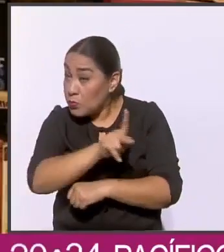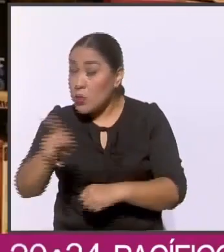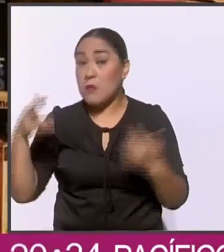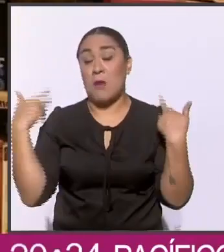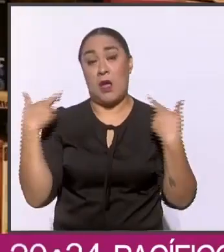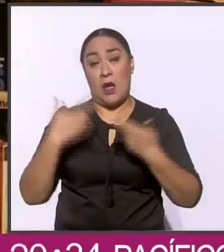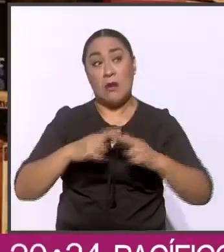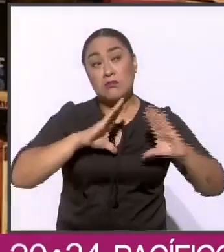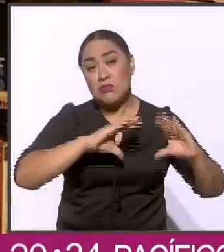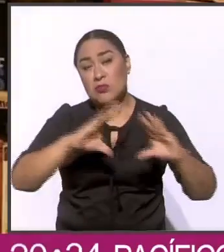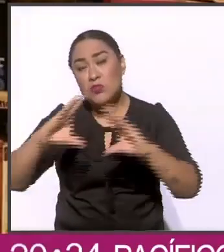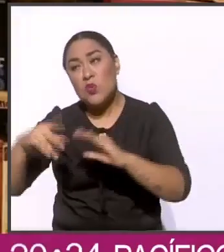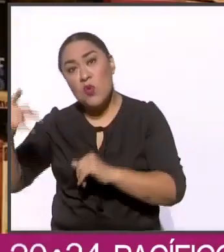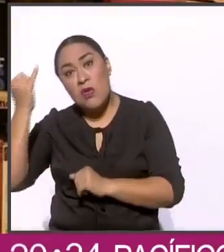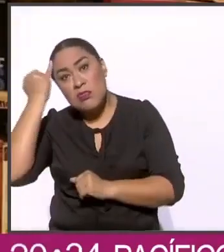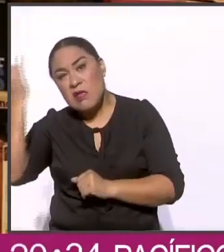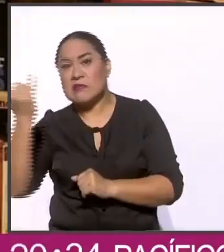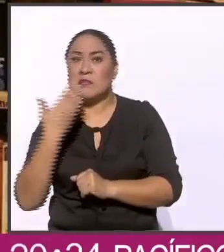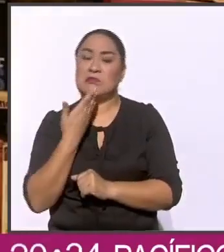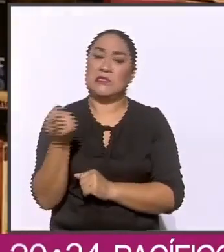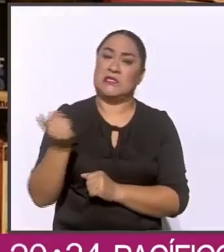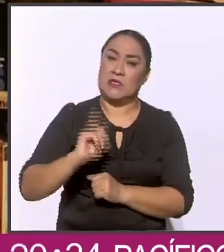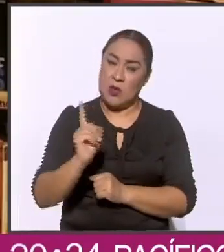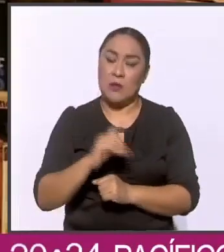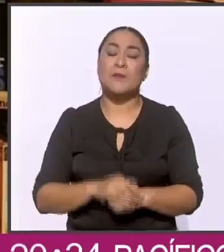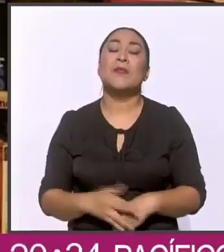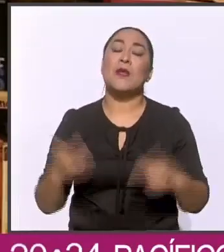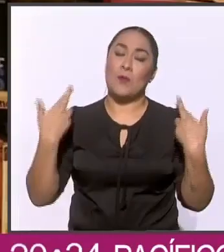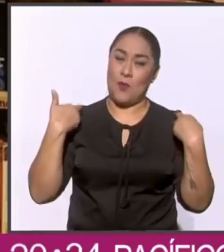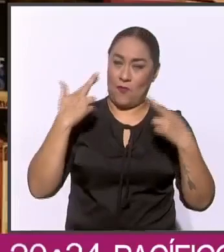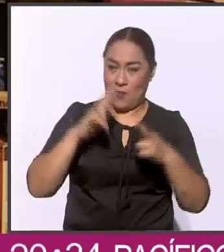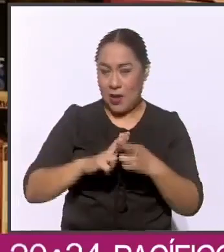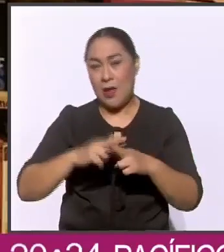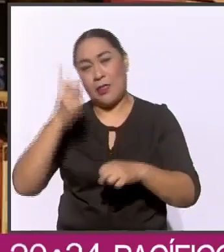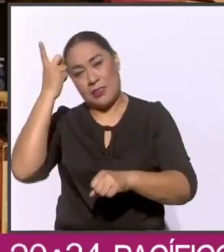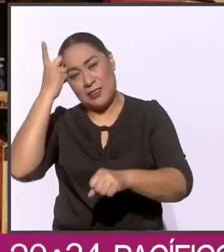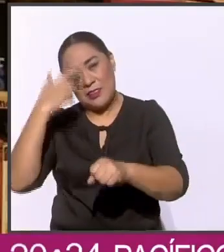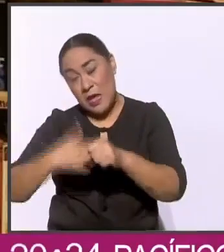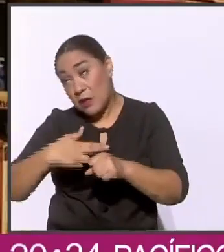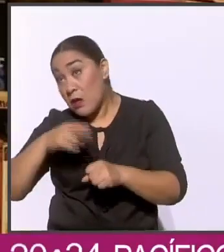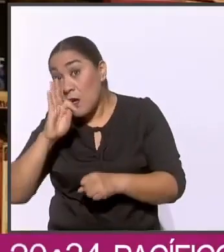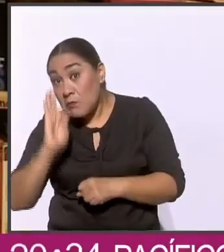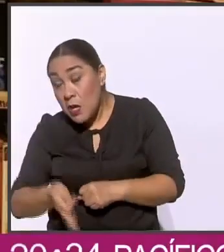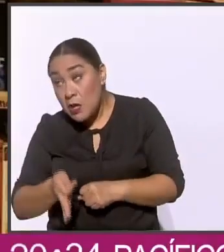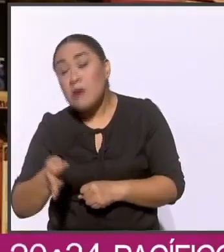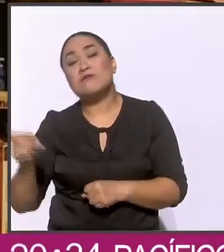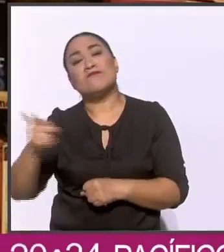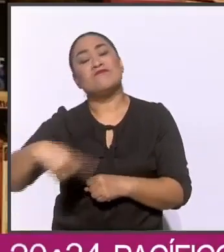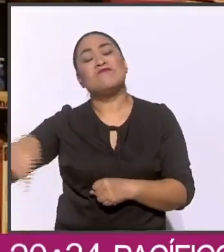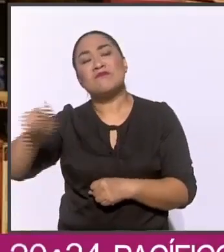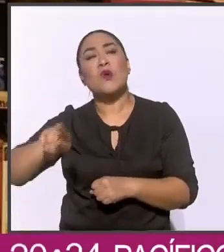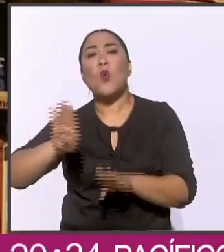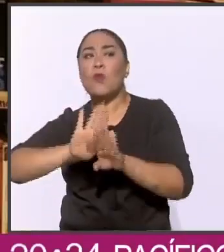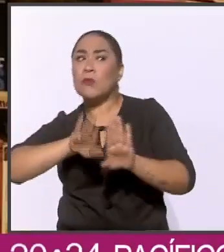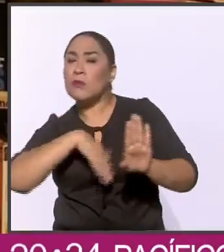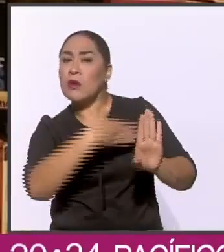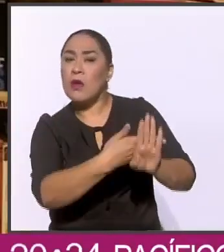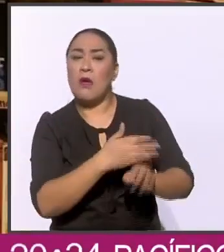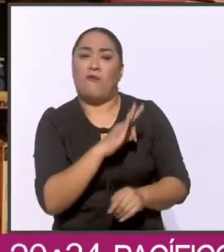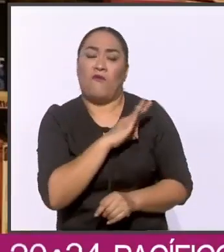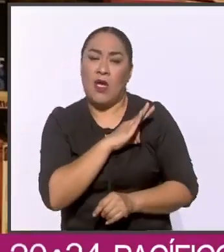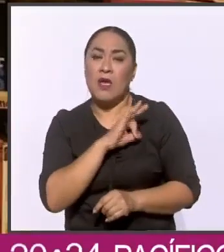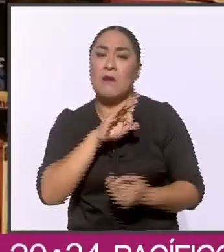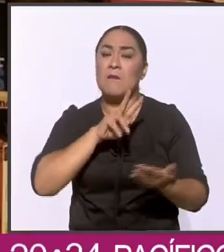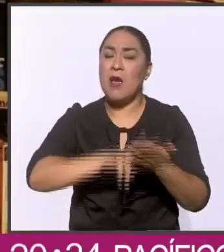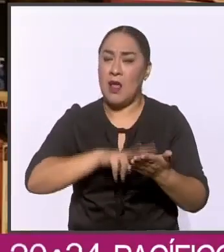que enseñaran esa ideología. Los profesores y directores que la avalaran eran contrarios a la fe y a la